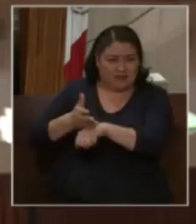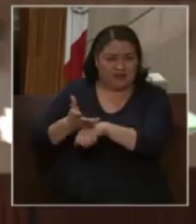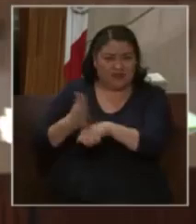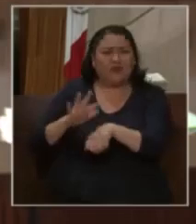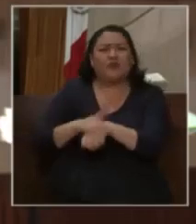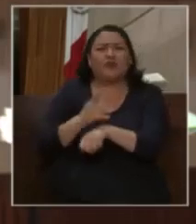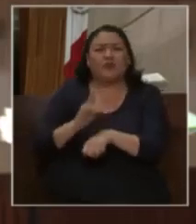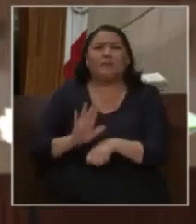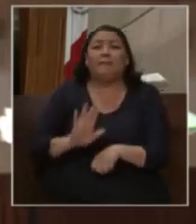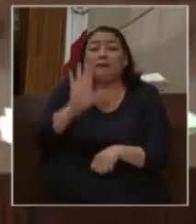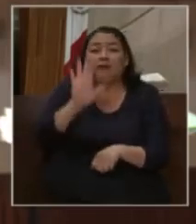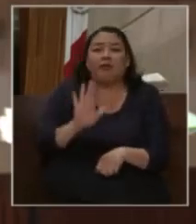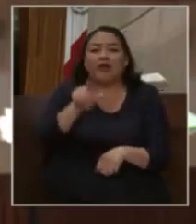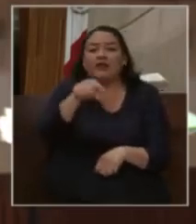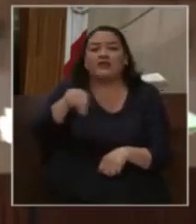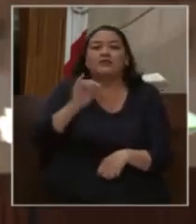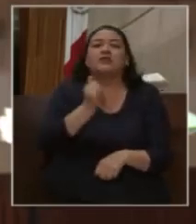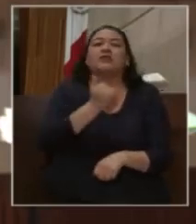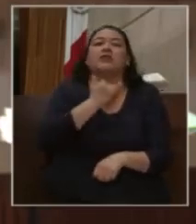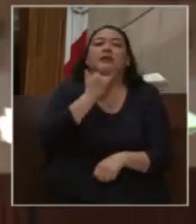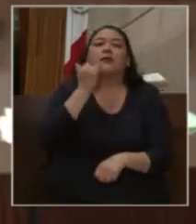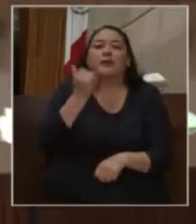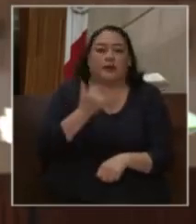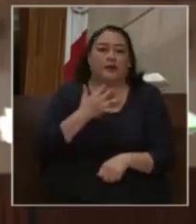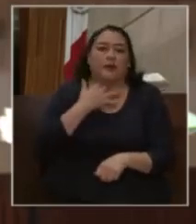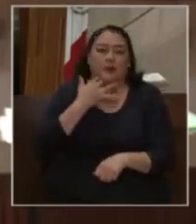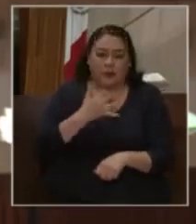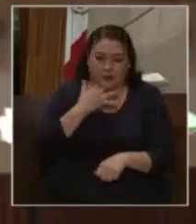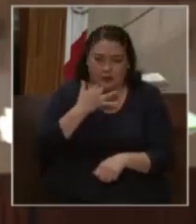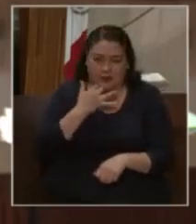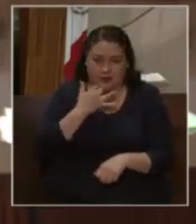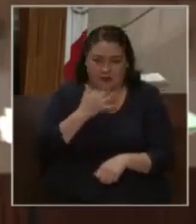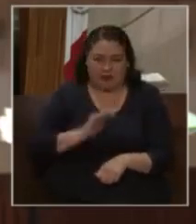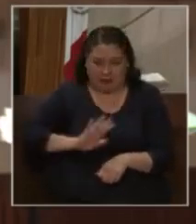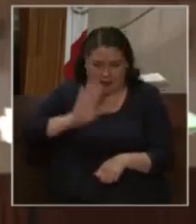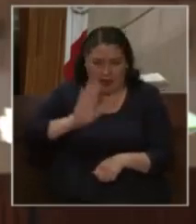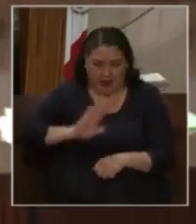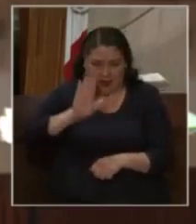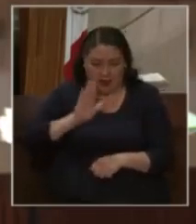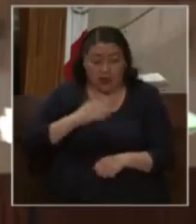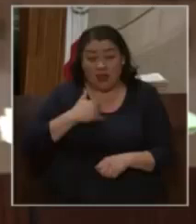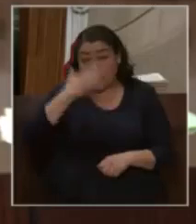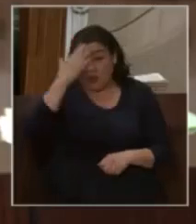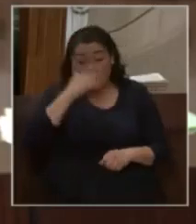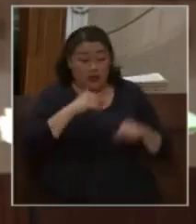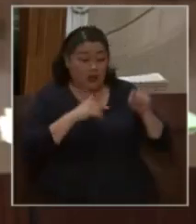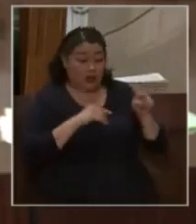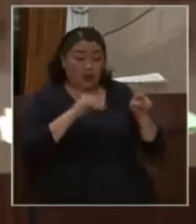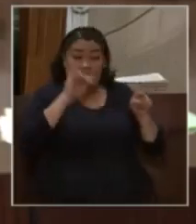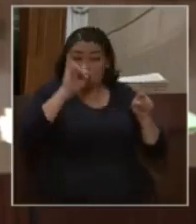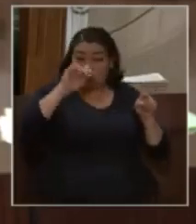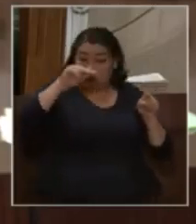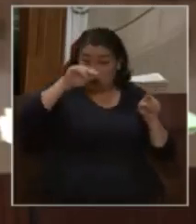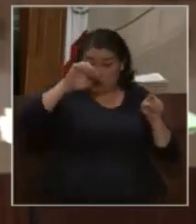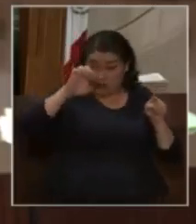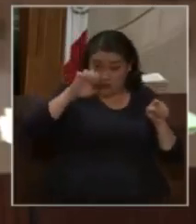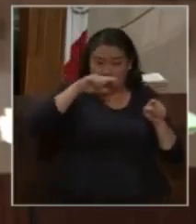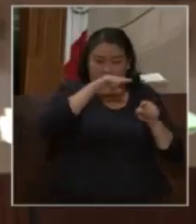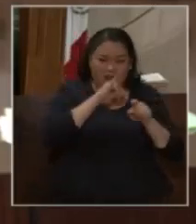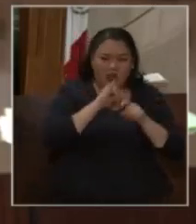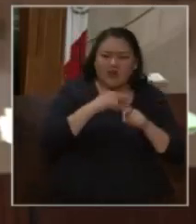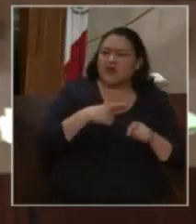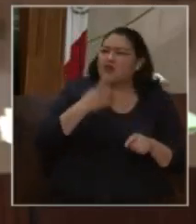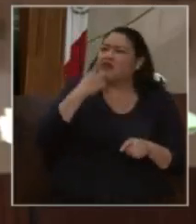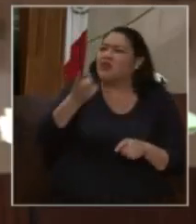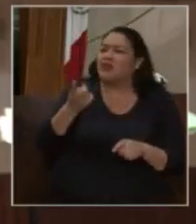presunto ilícito en torno a una cuestión que la autoridad administrativa